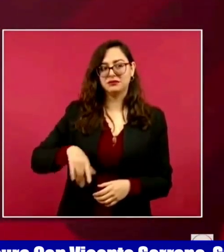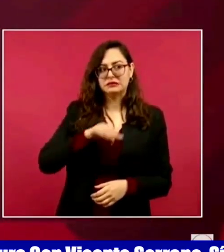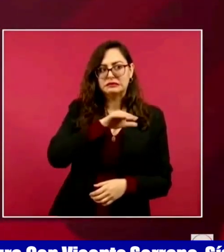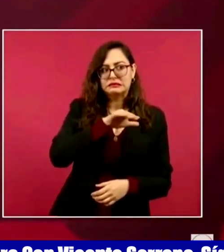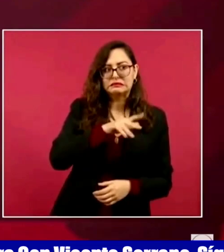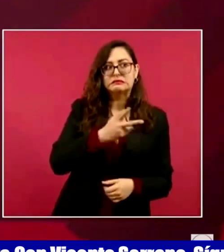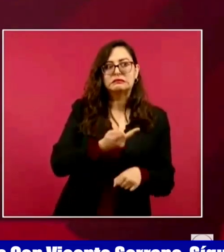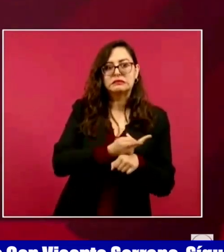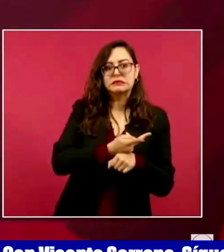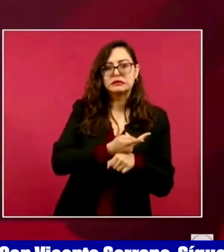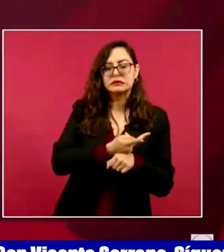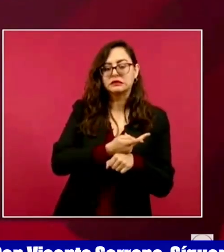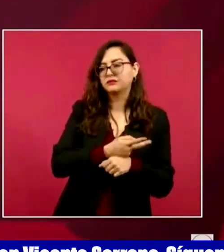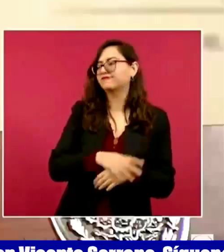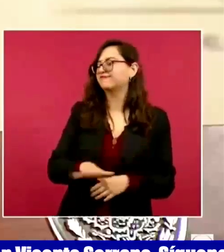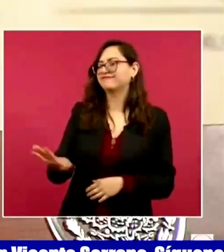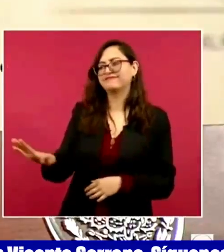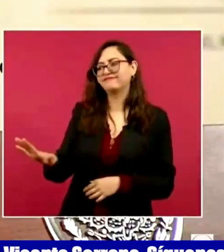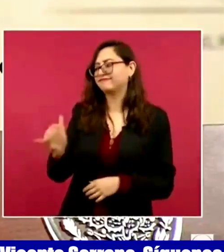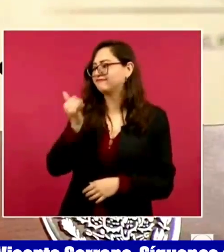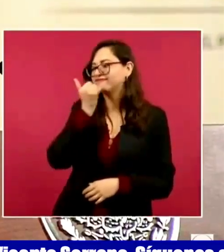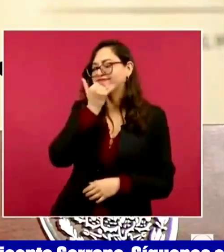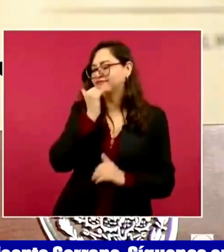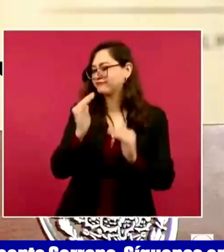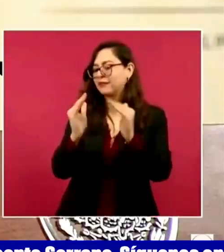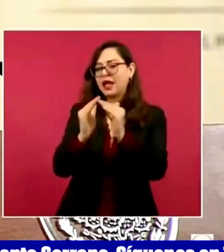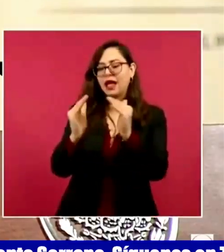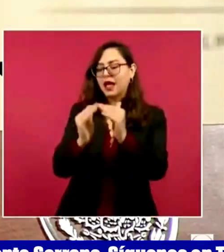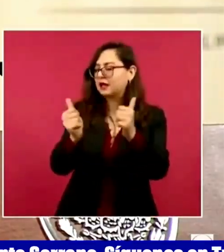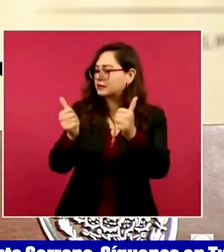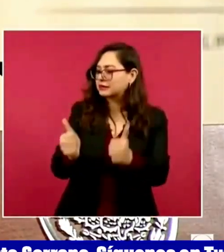no podemos tenerlo en su casa porque